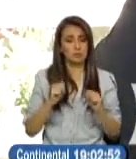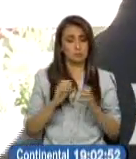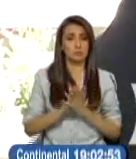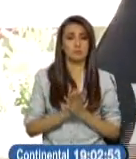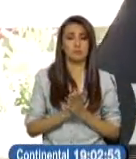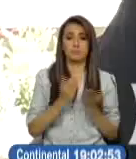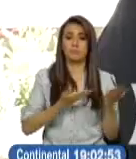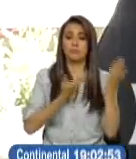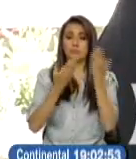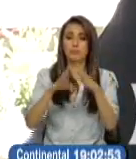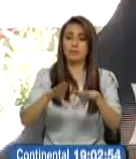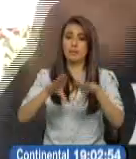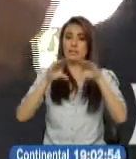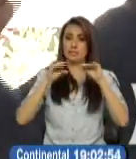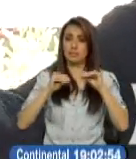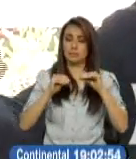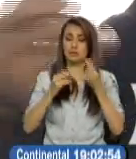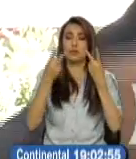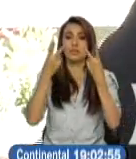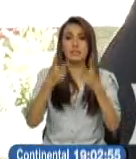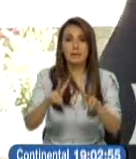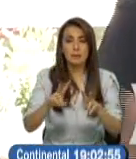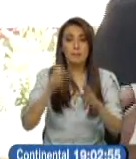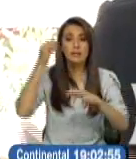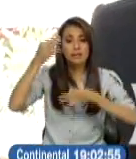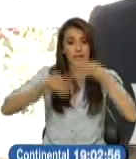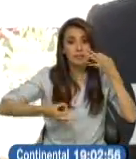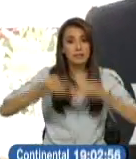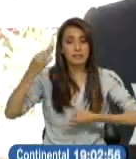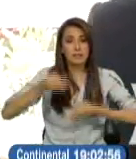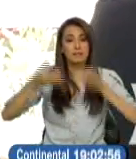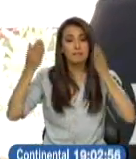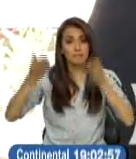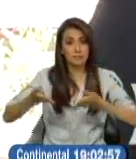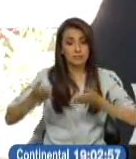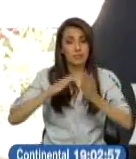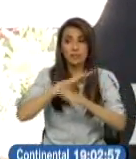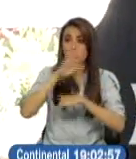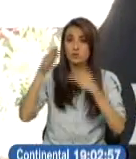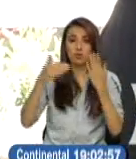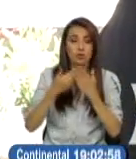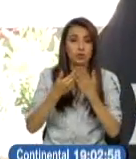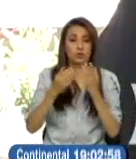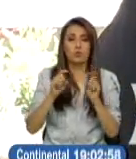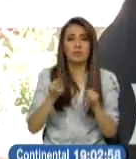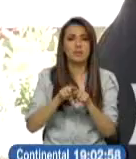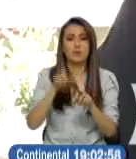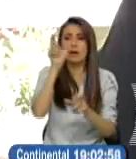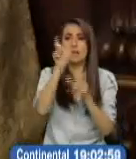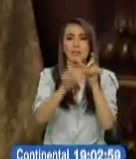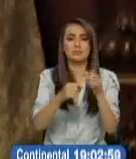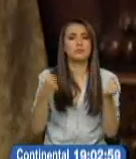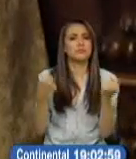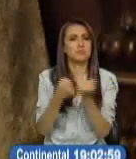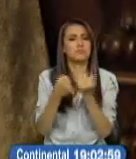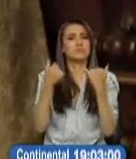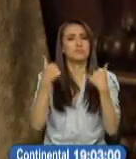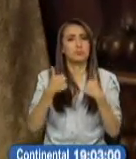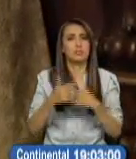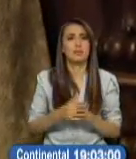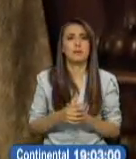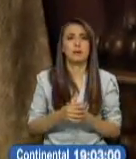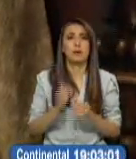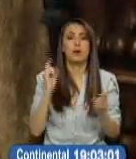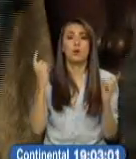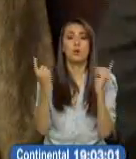cuenta de la elección del contralor, sino también del señor fiscal, al cual están diciendo ustedes los medios, y la ciudadanía, que está haciendo un buen trabajo. Quien también asistió a este